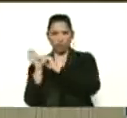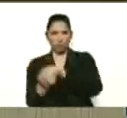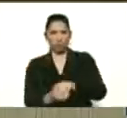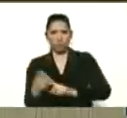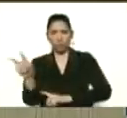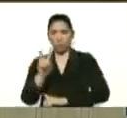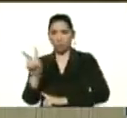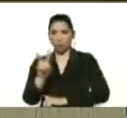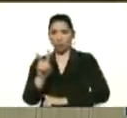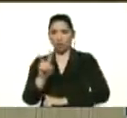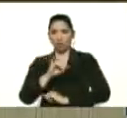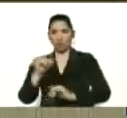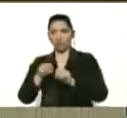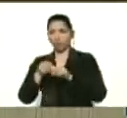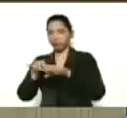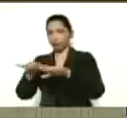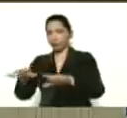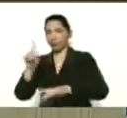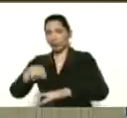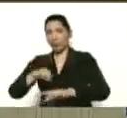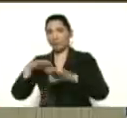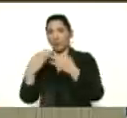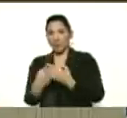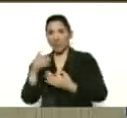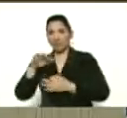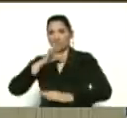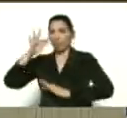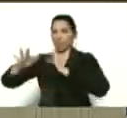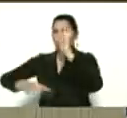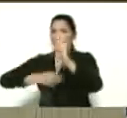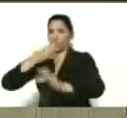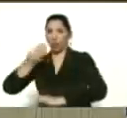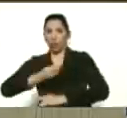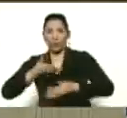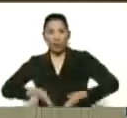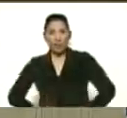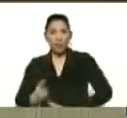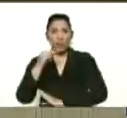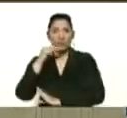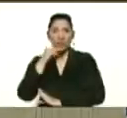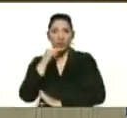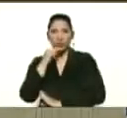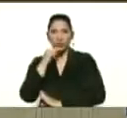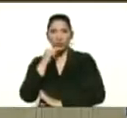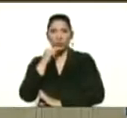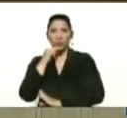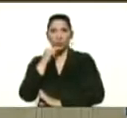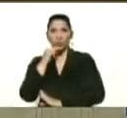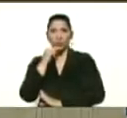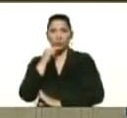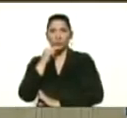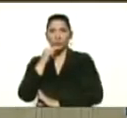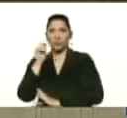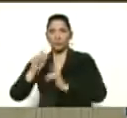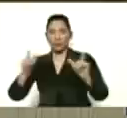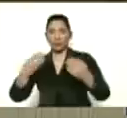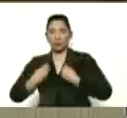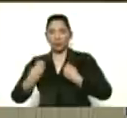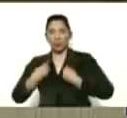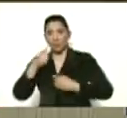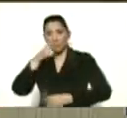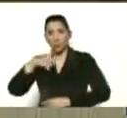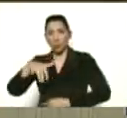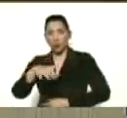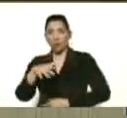venezolano resultaron infectados, así como familiares, jóvenes, hijos, nietos de habitantes del pueblo de Pedro